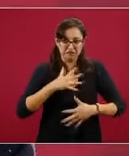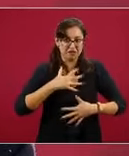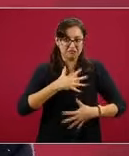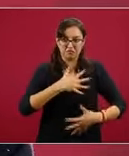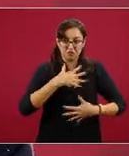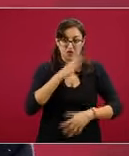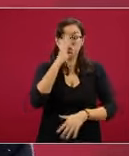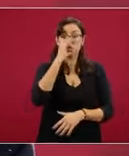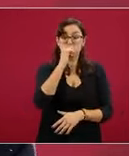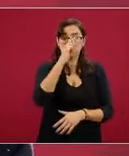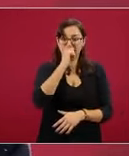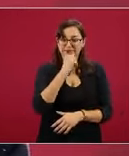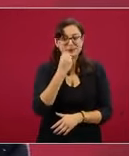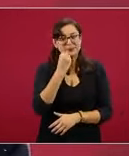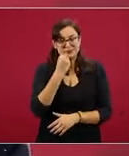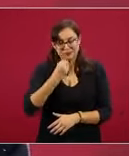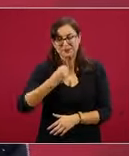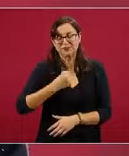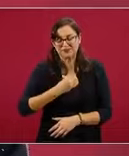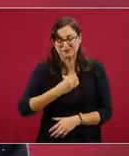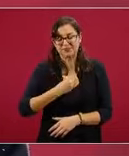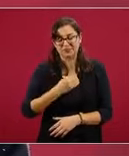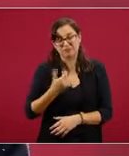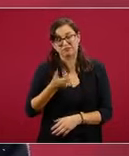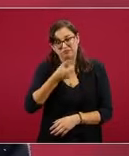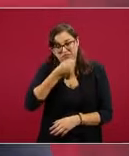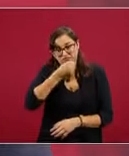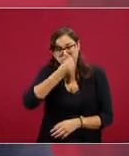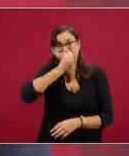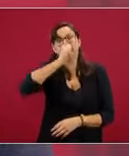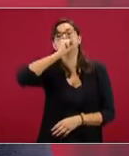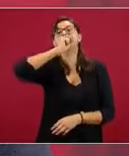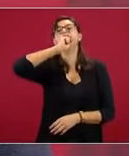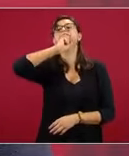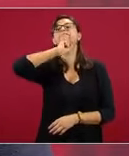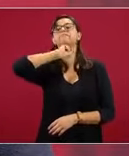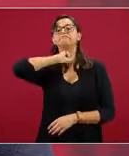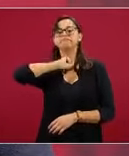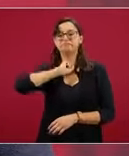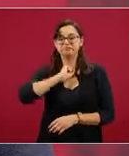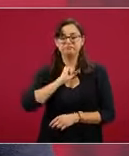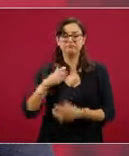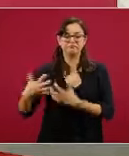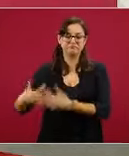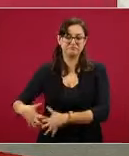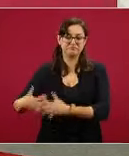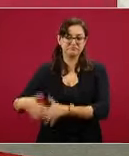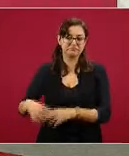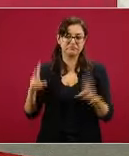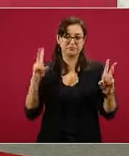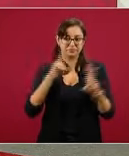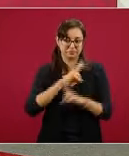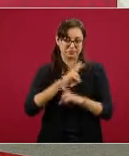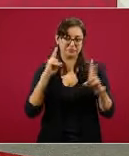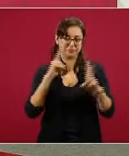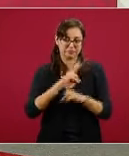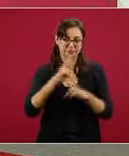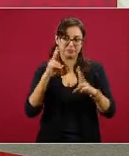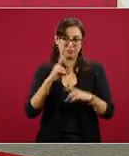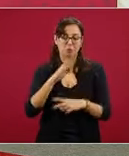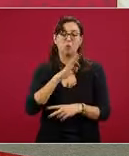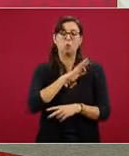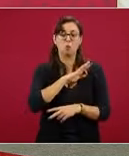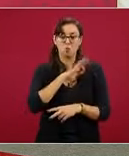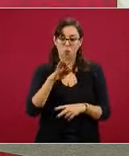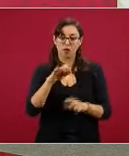mi organismo, pues entonces el ejercicio de la intubación para poder asegurar que la persona pueda continuar con el